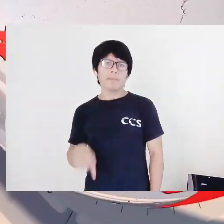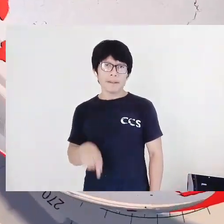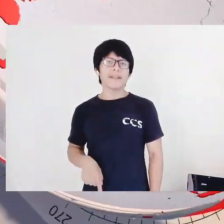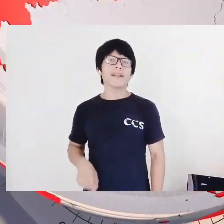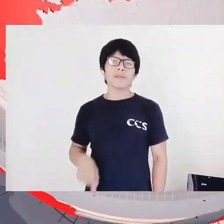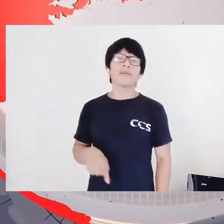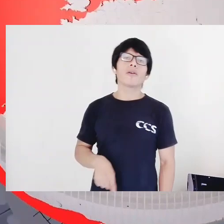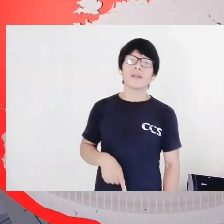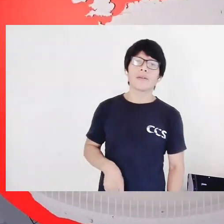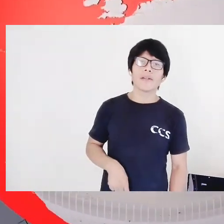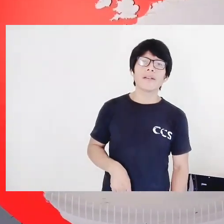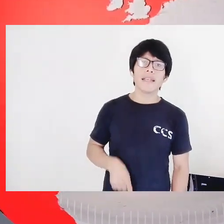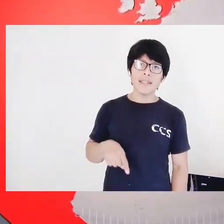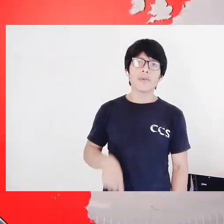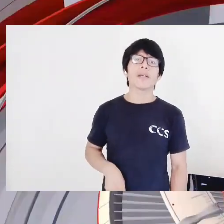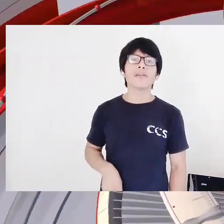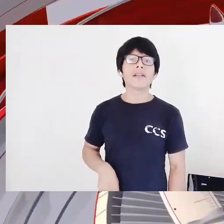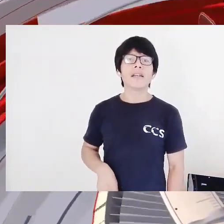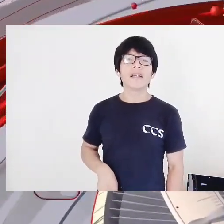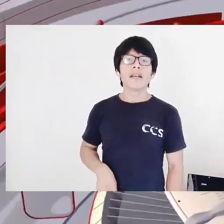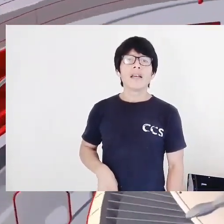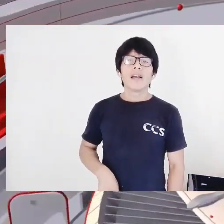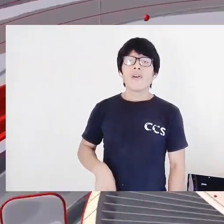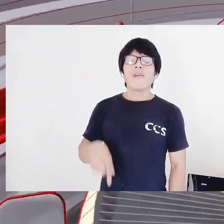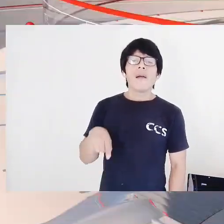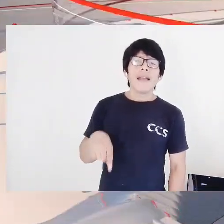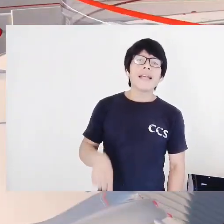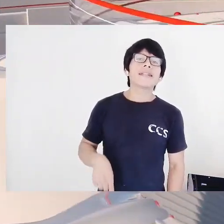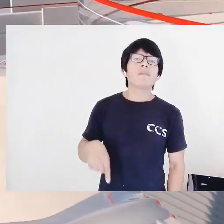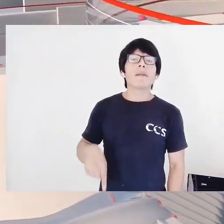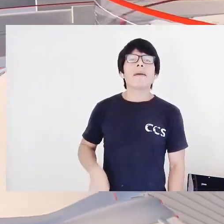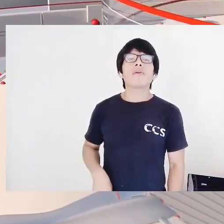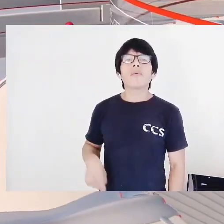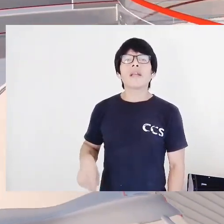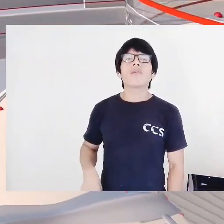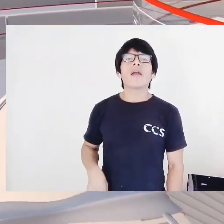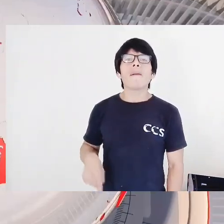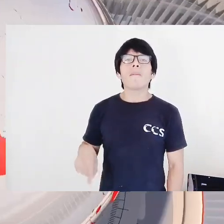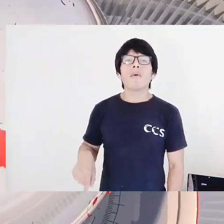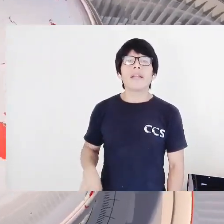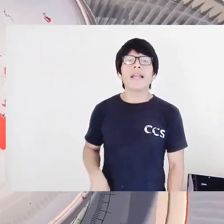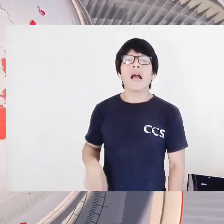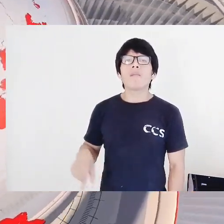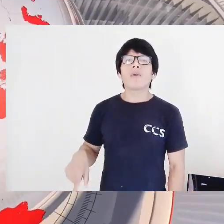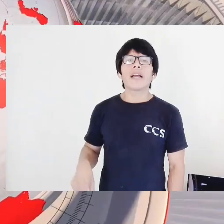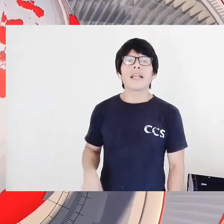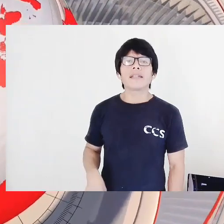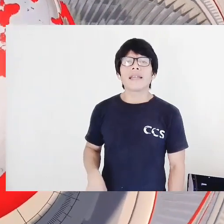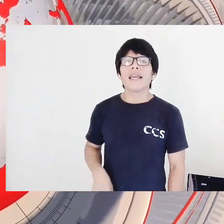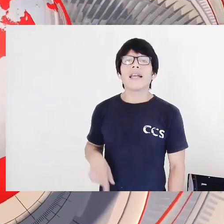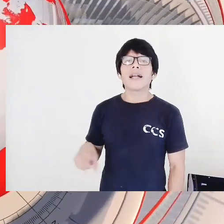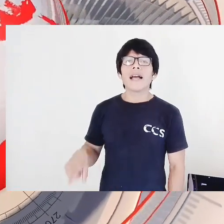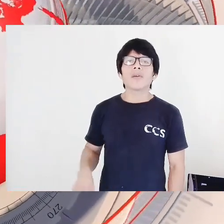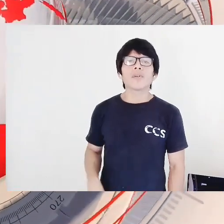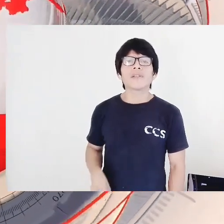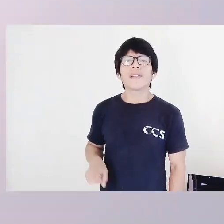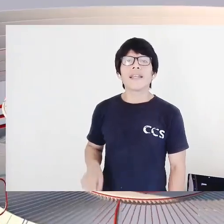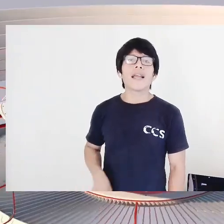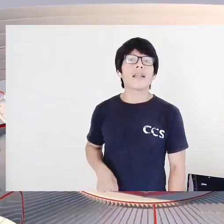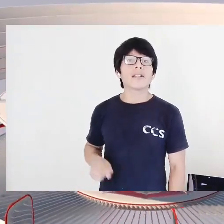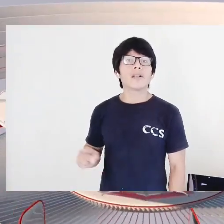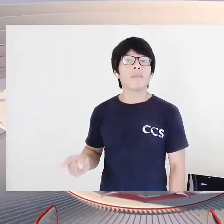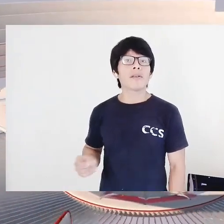este gobierno, el presidente Andrés Manuel López Obrador, este gobierno es el primer gobierno en poner a mujeres en